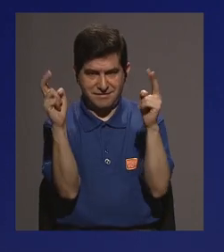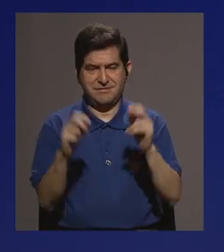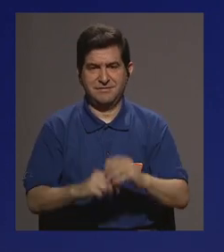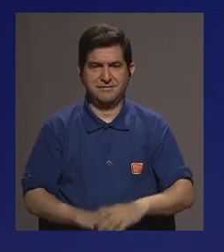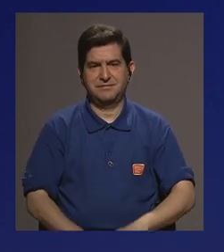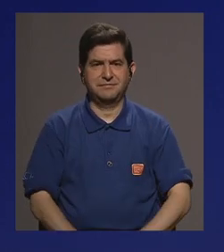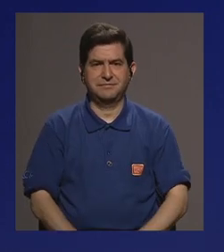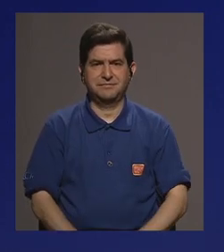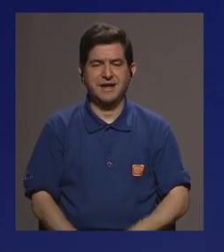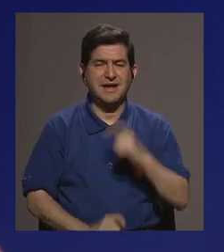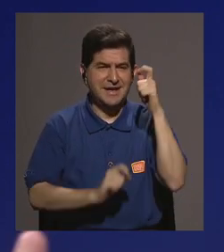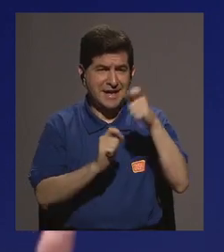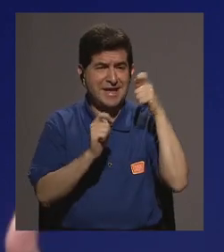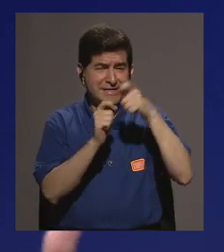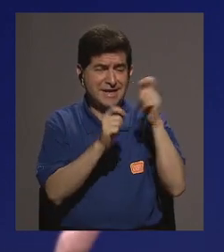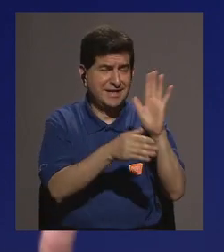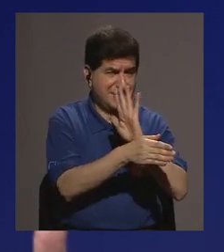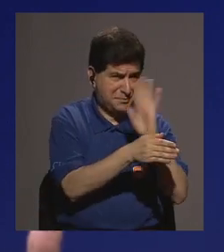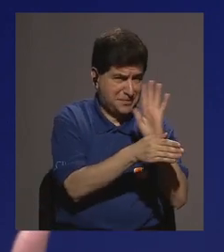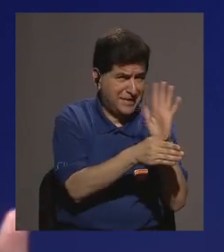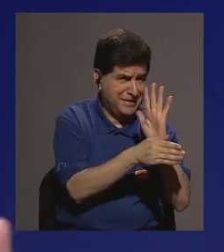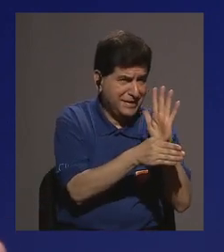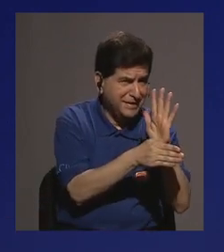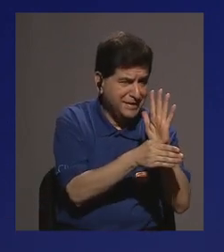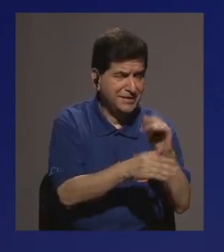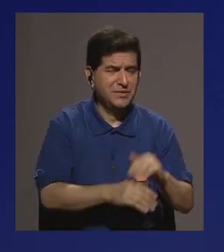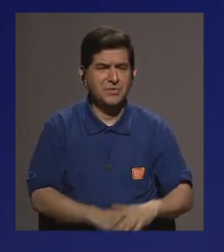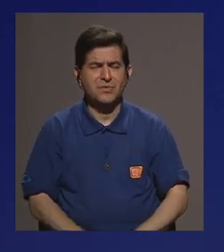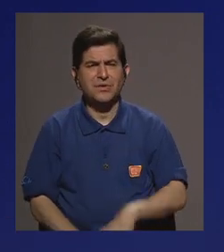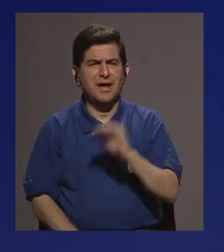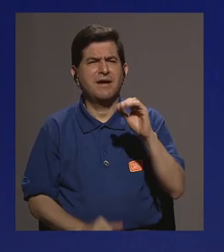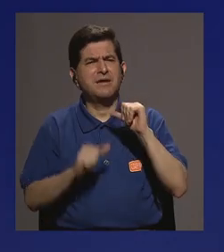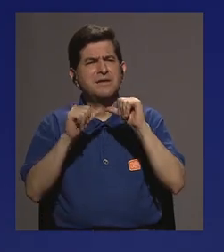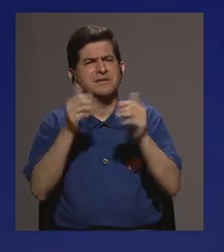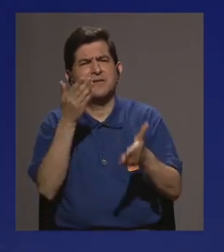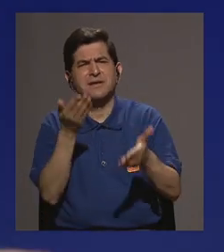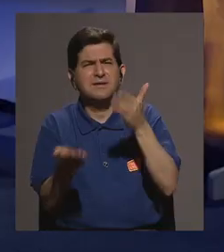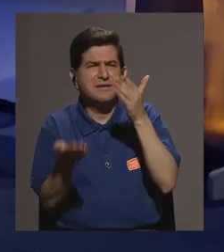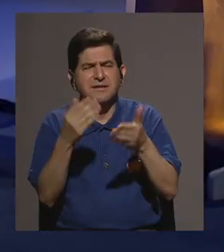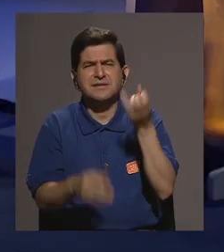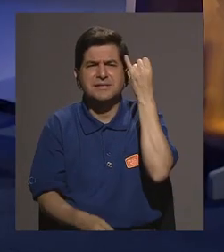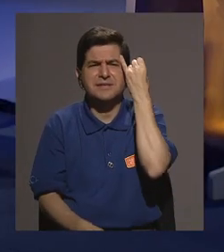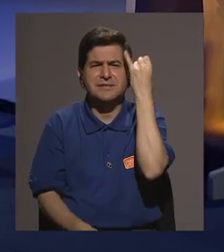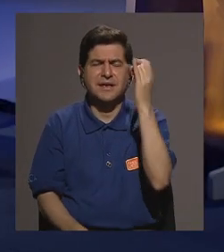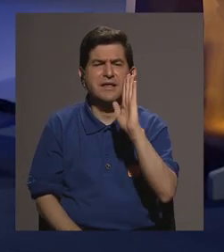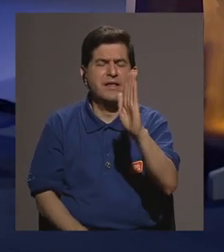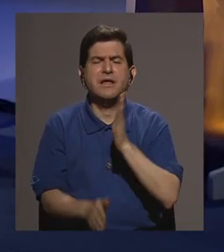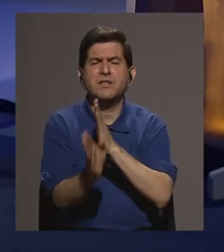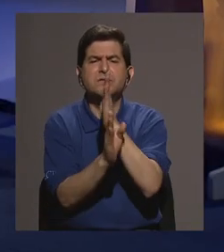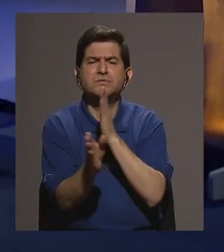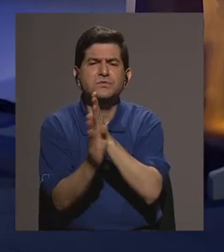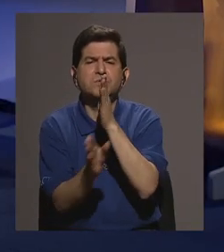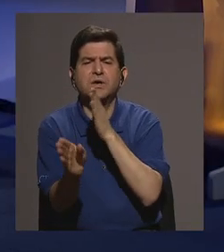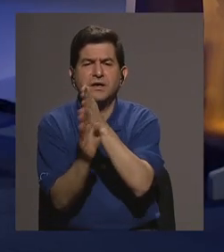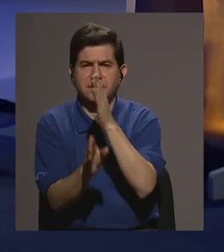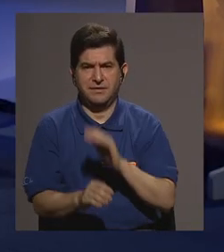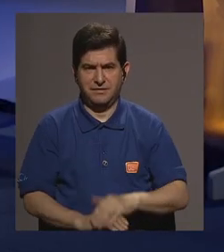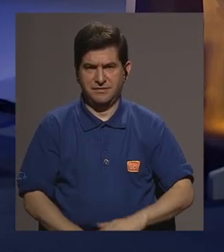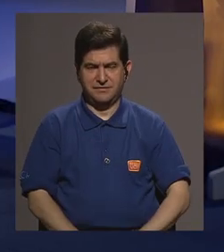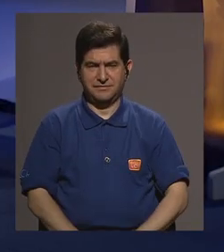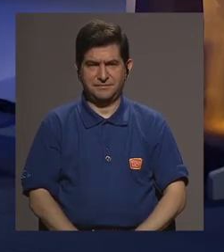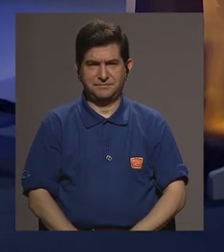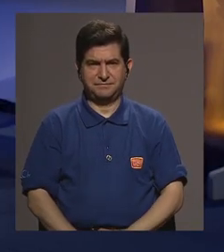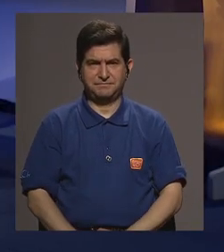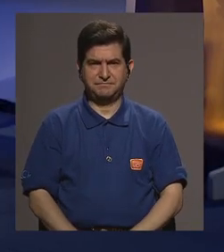materia propiamente de la película y continuando un poco sobre tu trayectoria